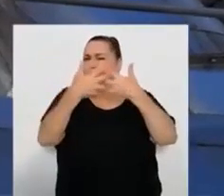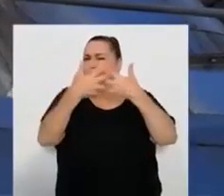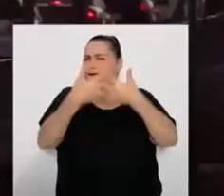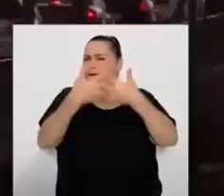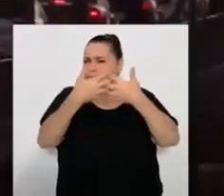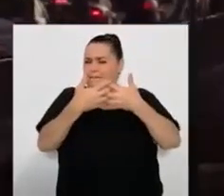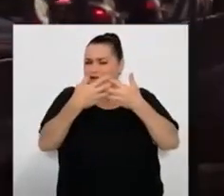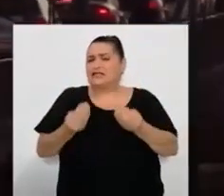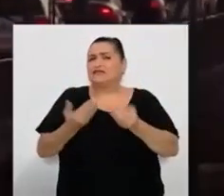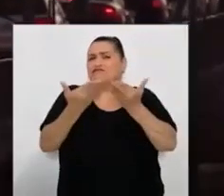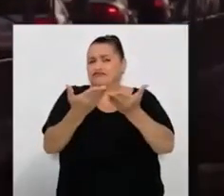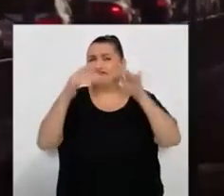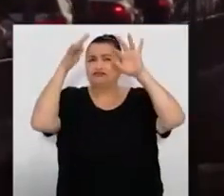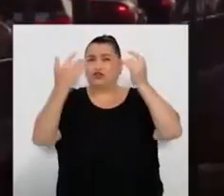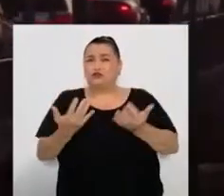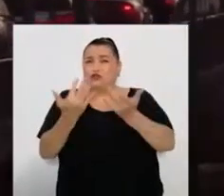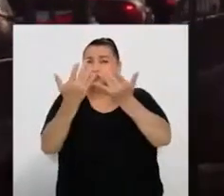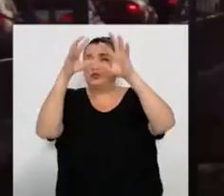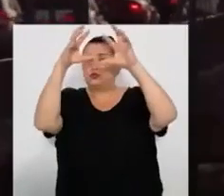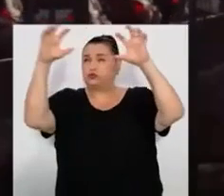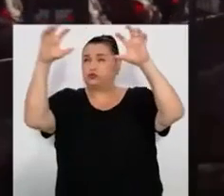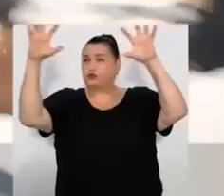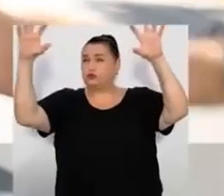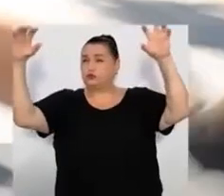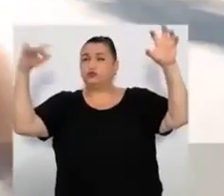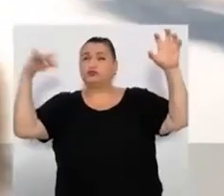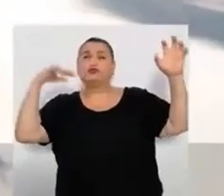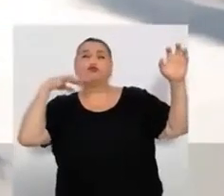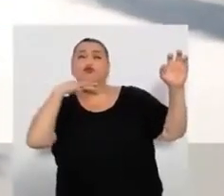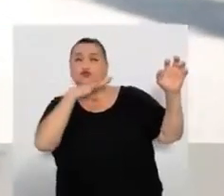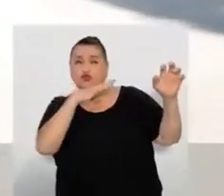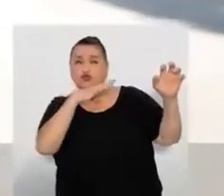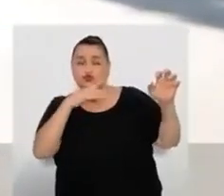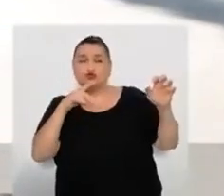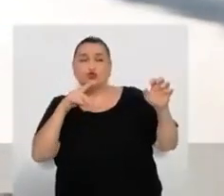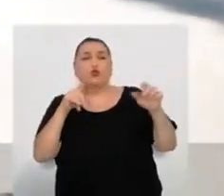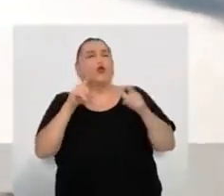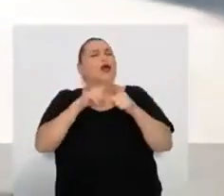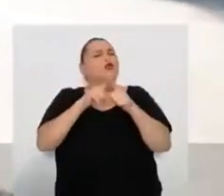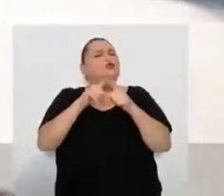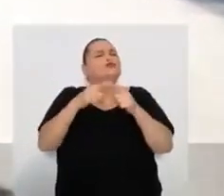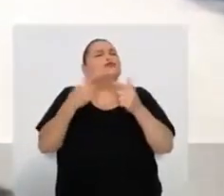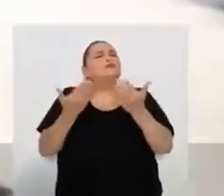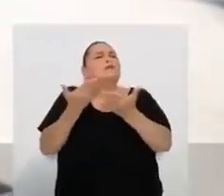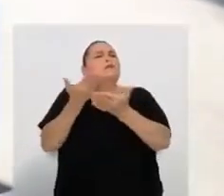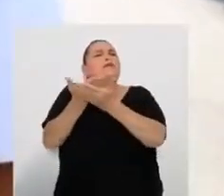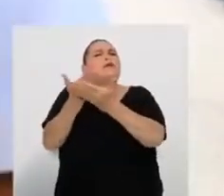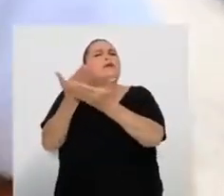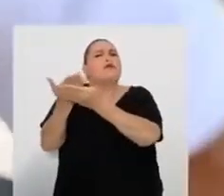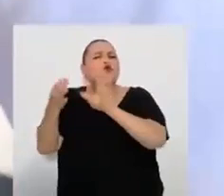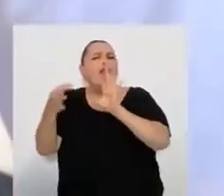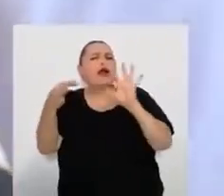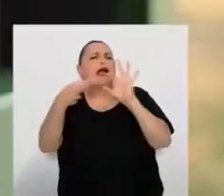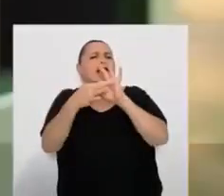empresas generamos emisiones de gases de efecto invernadero, ¿qué propone la Alianza para enfrentarlas? Trabajar bajo un enfoque